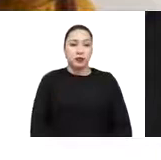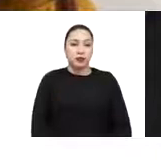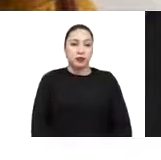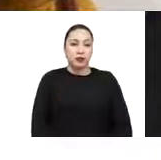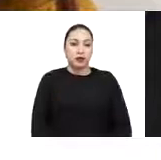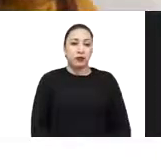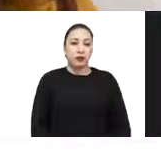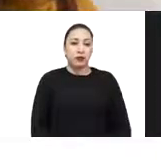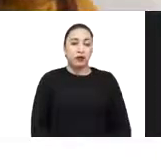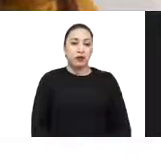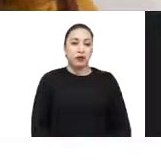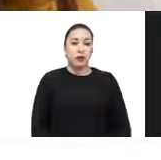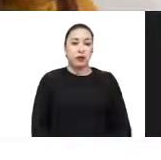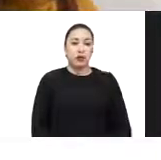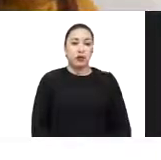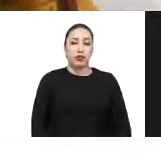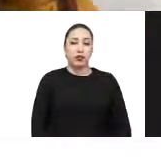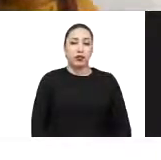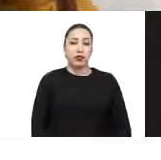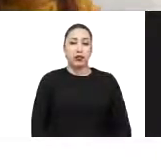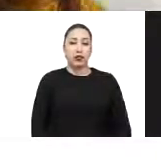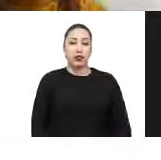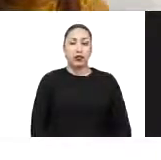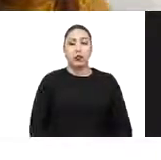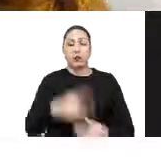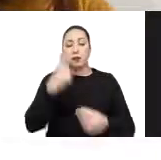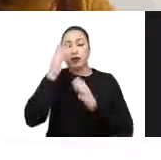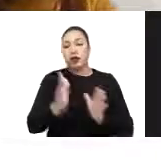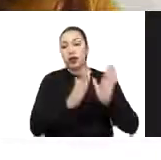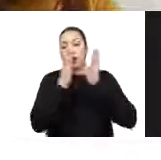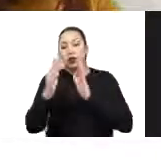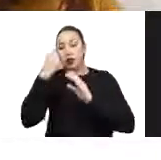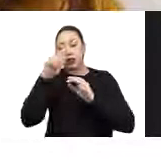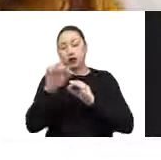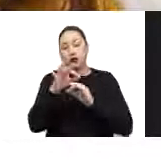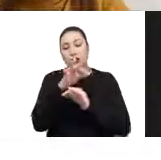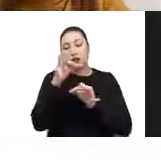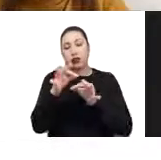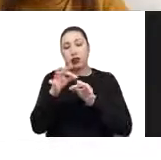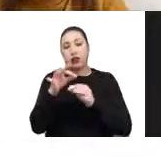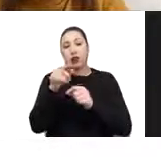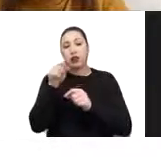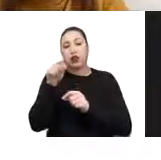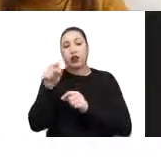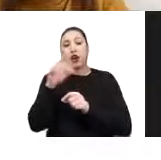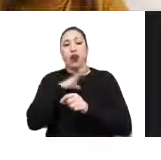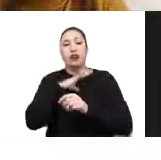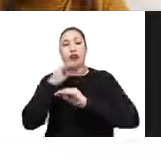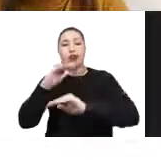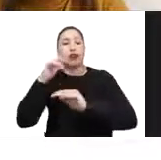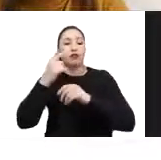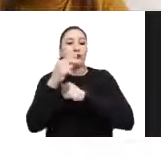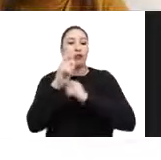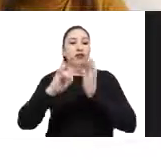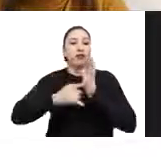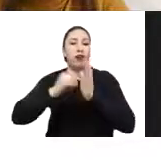Creo que, Dolores, por cuestión de tiempos para el siguiente panelista y el cierre, tenemos con el canal de Congreso un tiempo limitado. Ok,